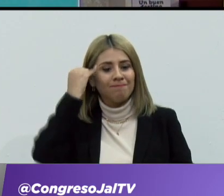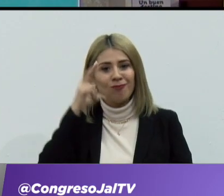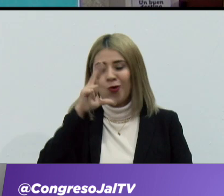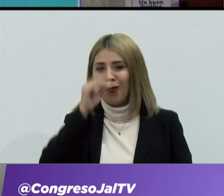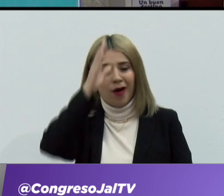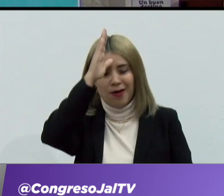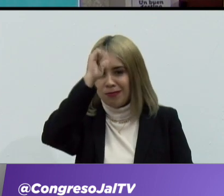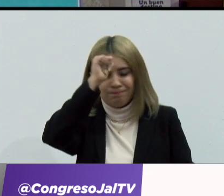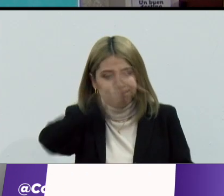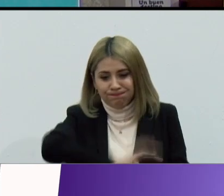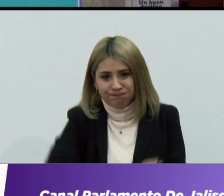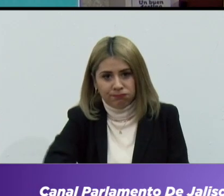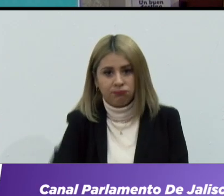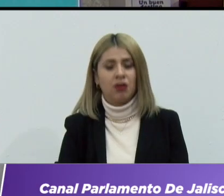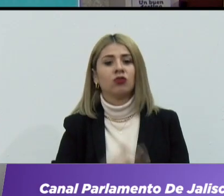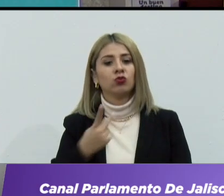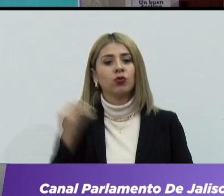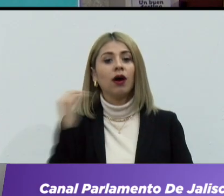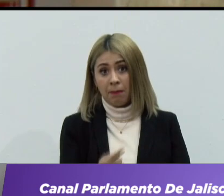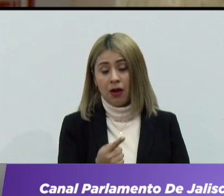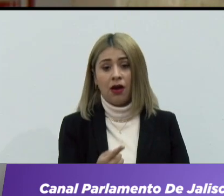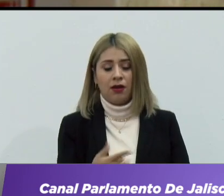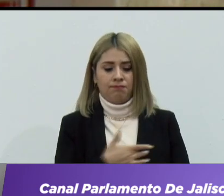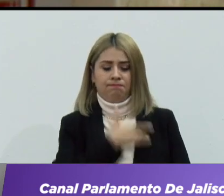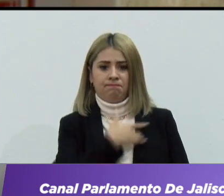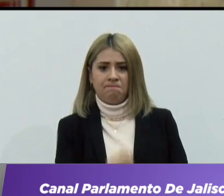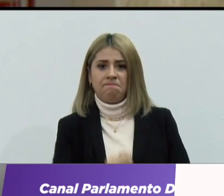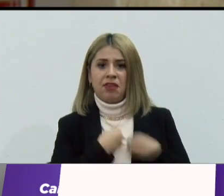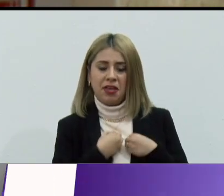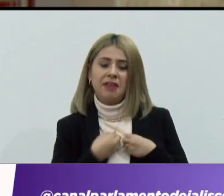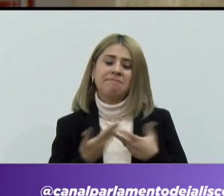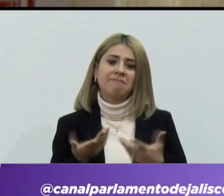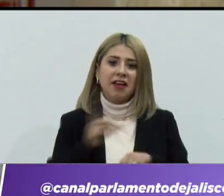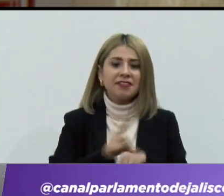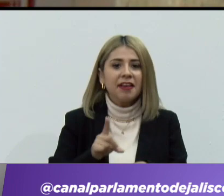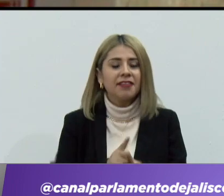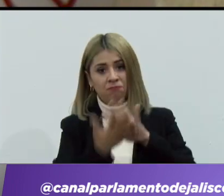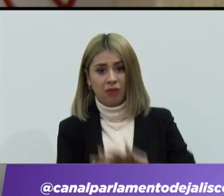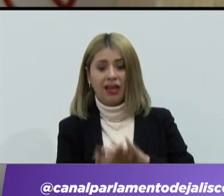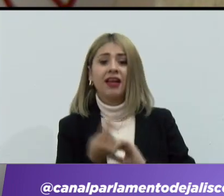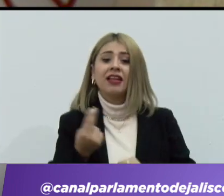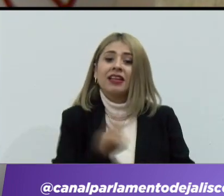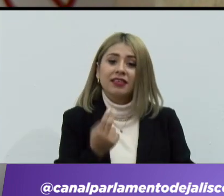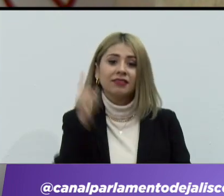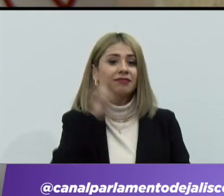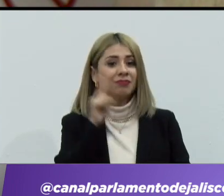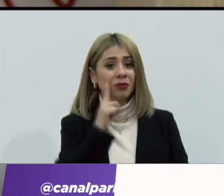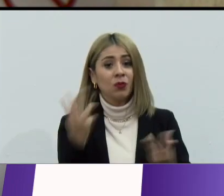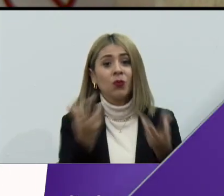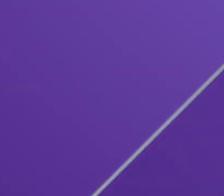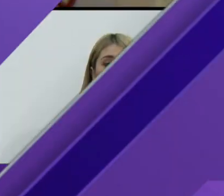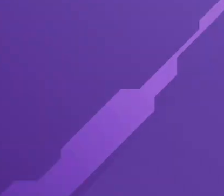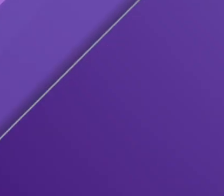Legislatura que a nivel nacional tiene mayor representación de mujeres con un 63% y explicó el concepto del enfoque